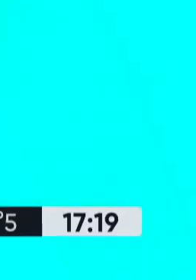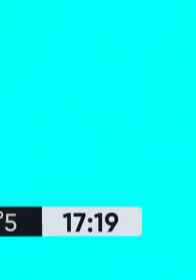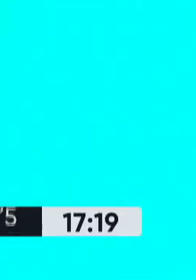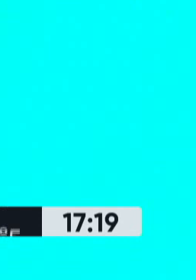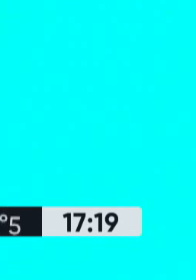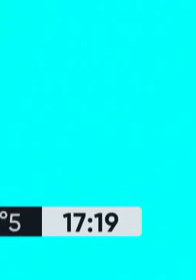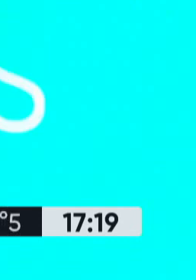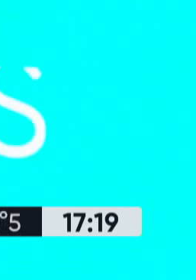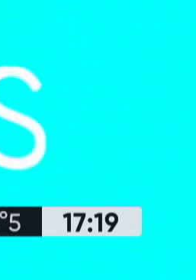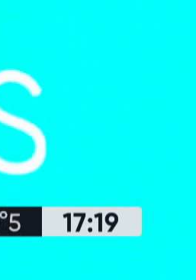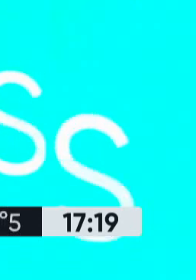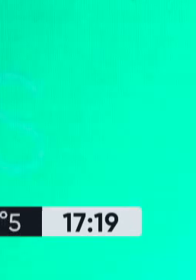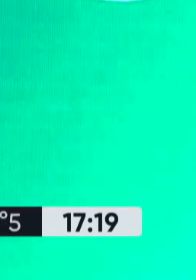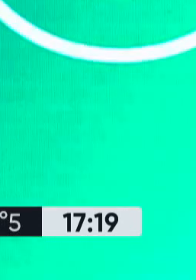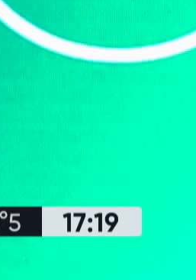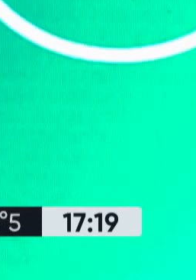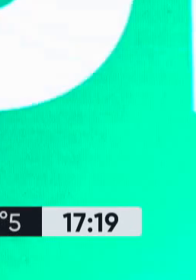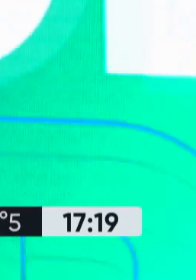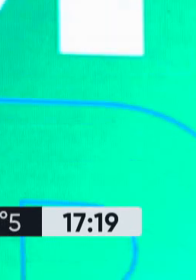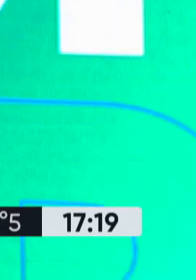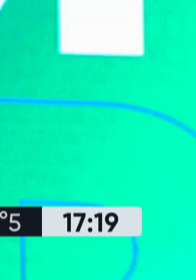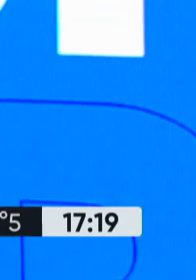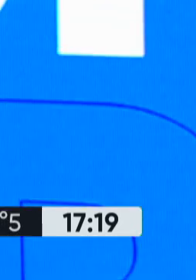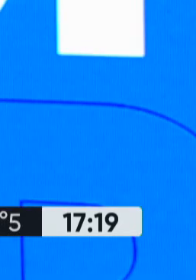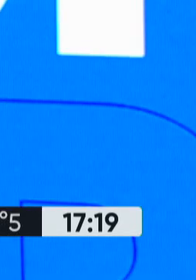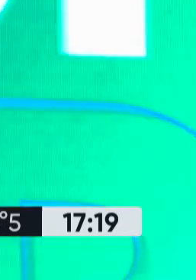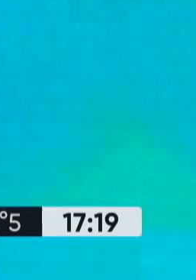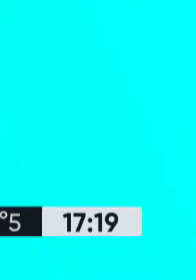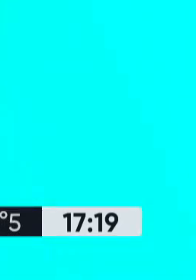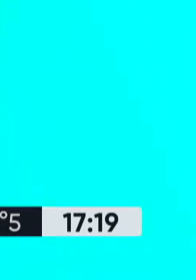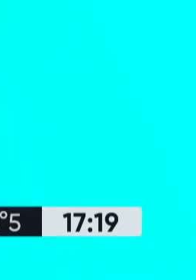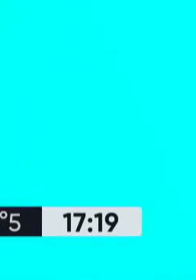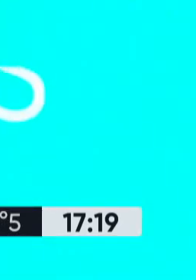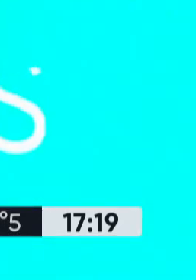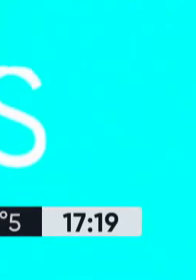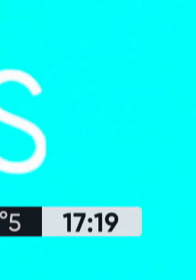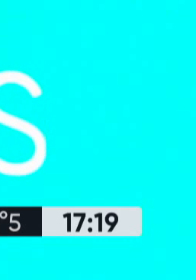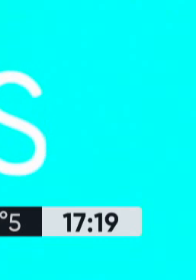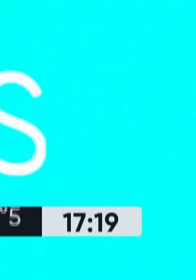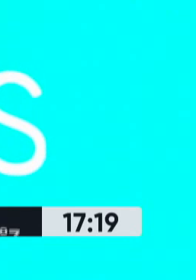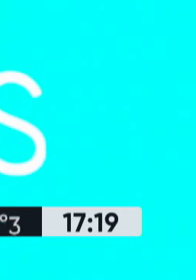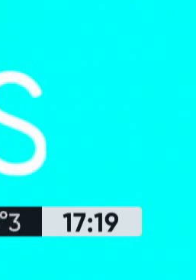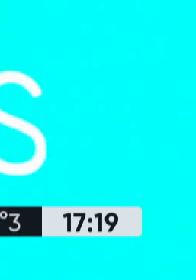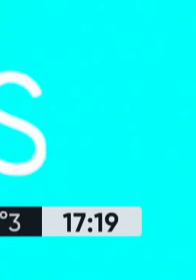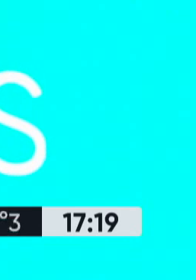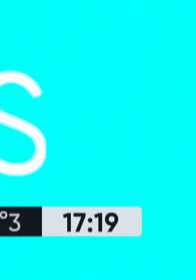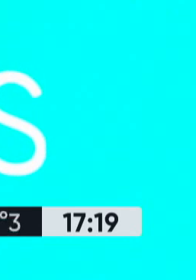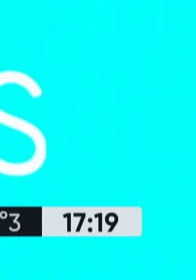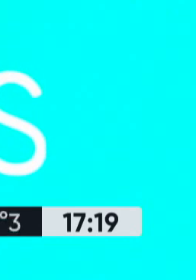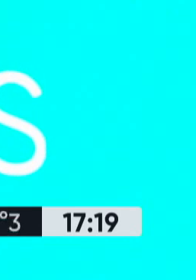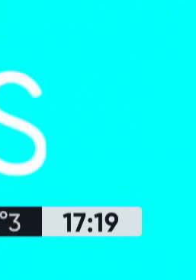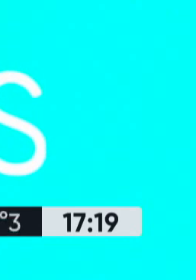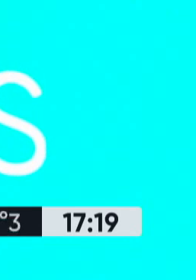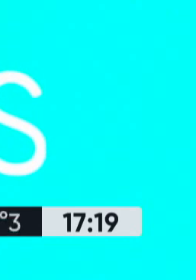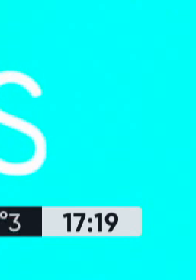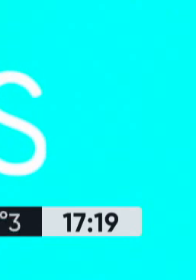Damos de esta bien, las palabras del presidente de la Nación en vivo desde el CSK, la presentación del programa Activar Cultura con una inversión de 5.400